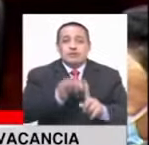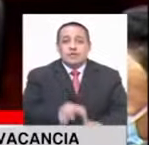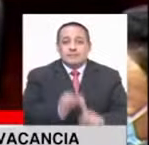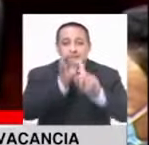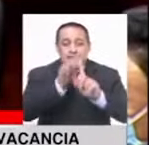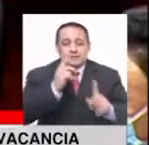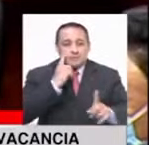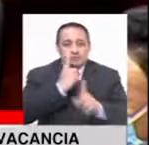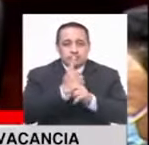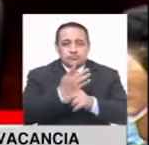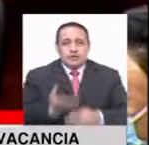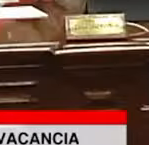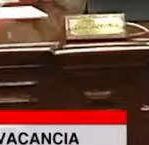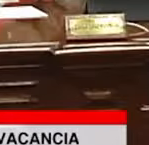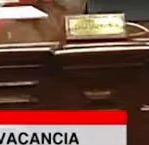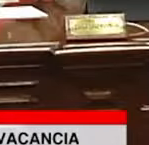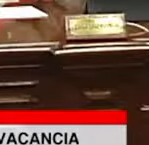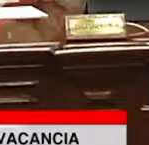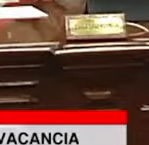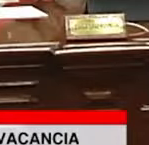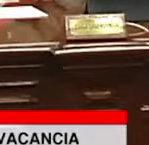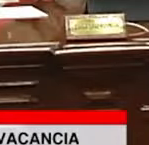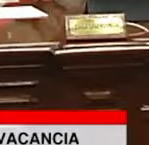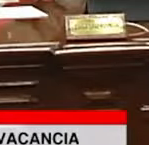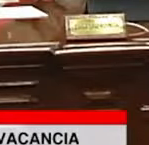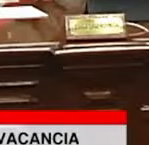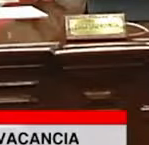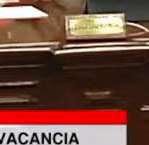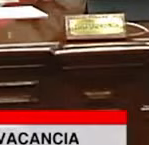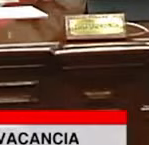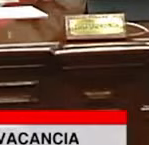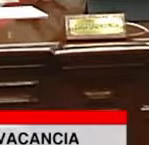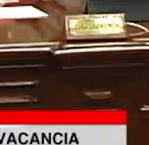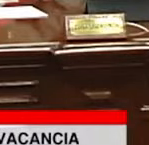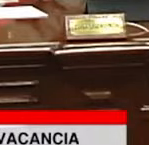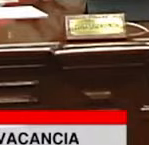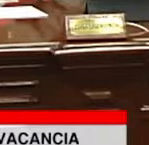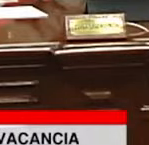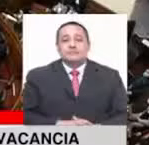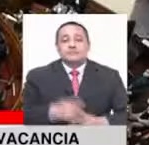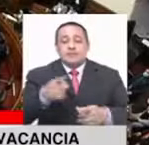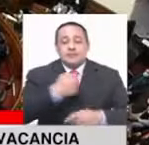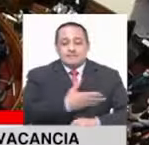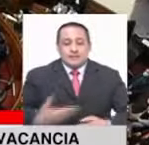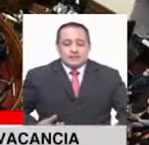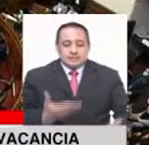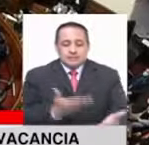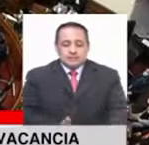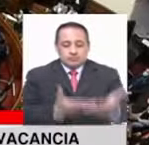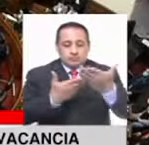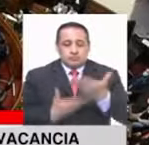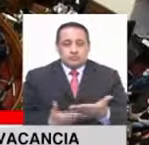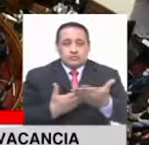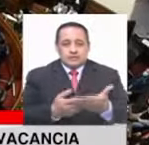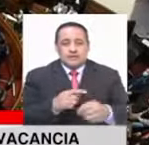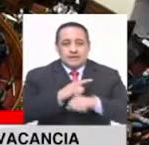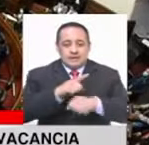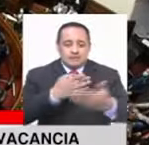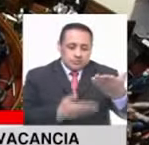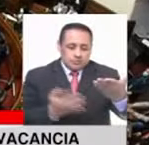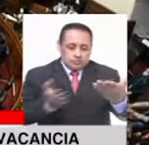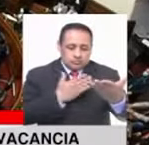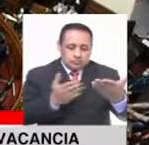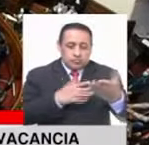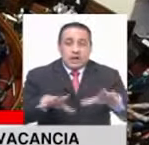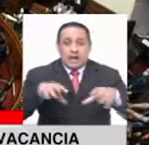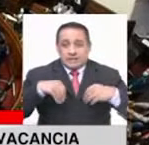es vista antes que cualquier otra moción pendiente en la agenda. Recibido el pedido, copia del mismo se remite a la mayor brevedad al